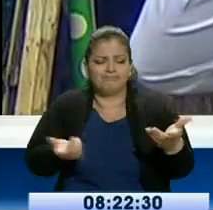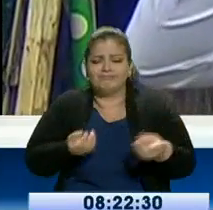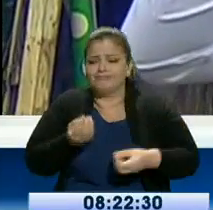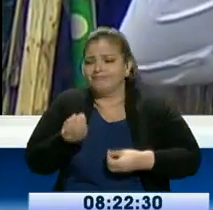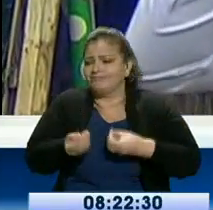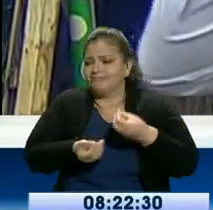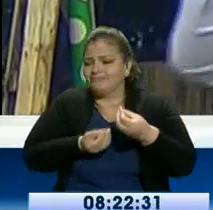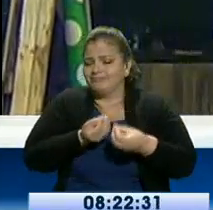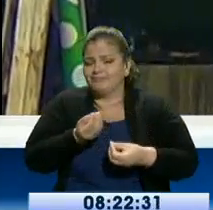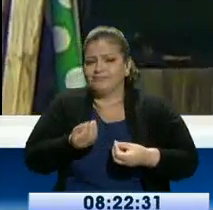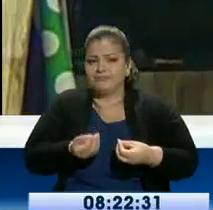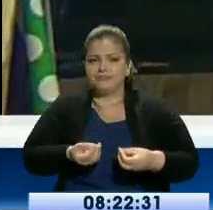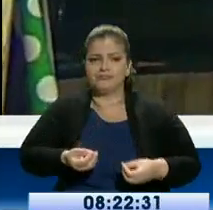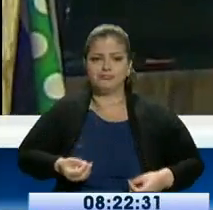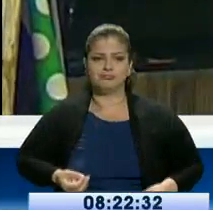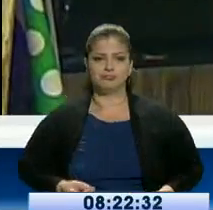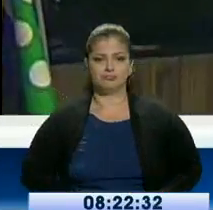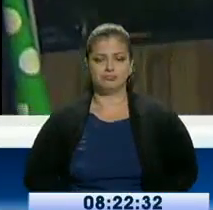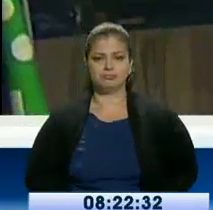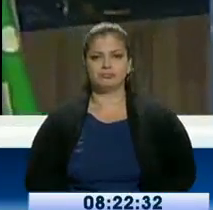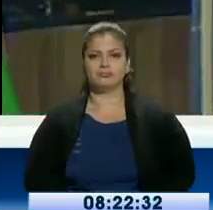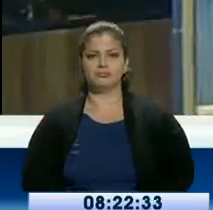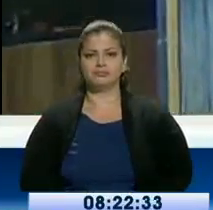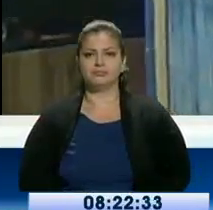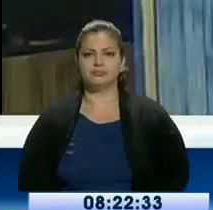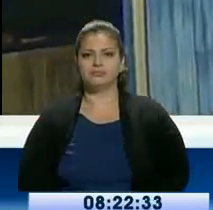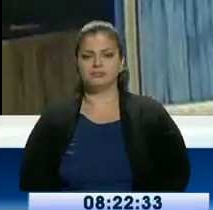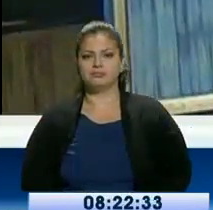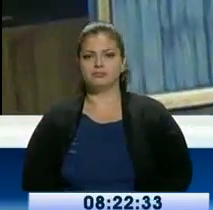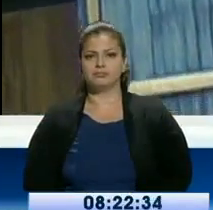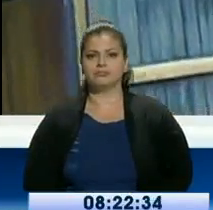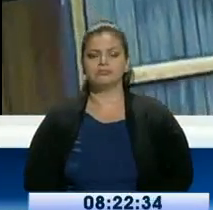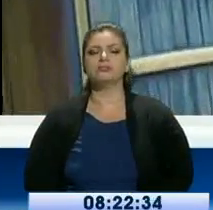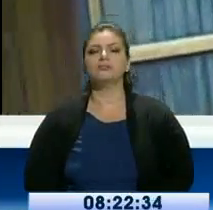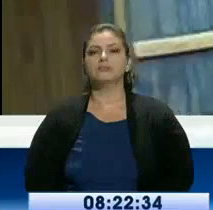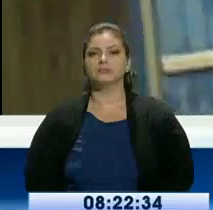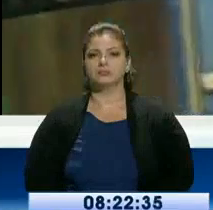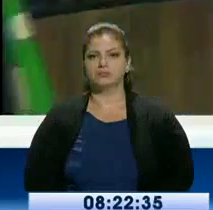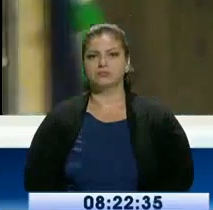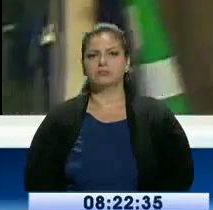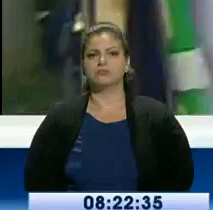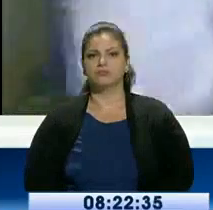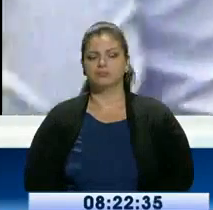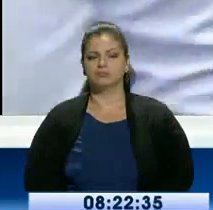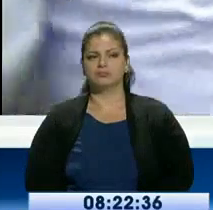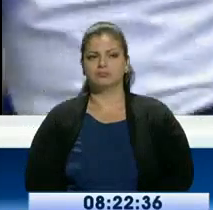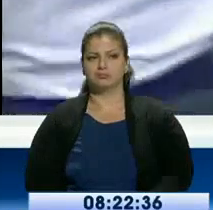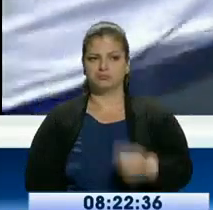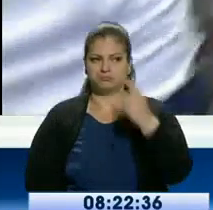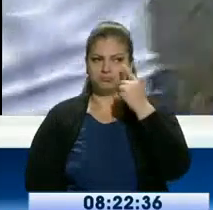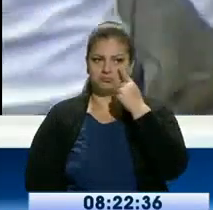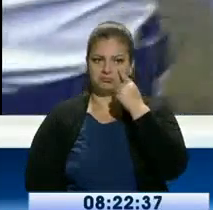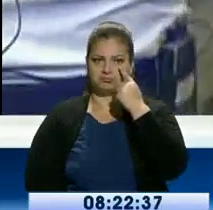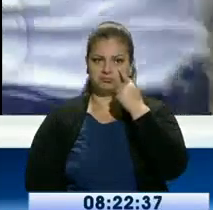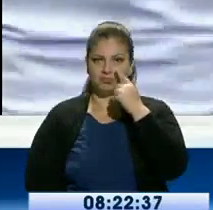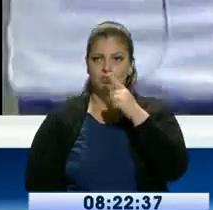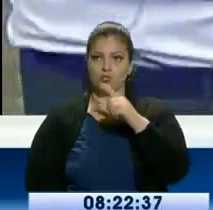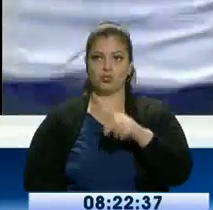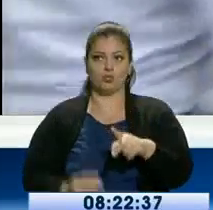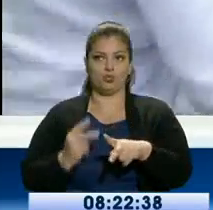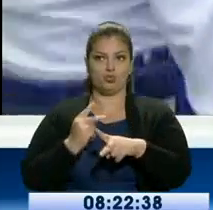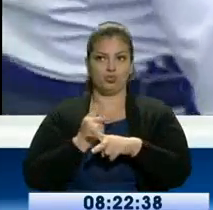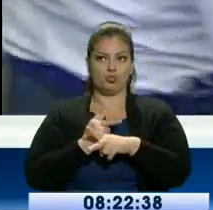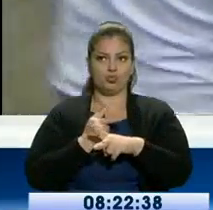puede desplomar. Nadie puede ingresar, nosotros ingresamos con algo de seguridad y le mostramos brevemente, vamos y avanzamos un poco más,